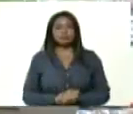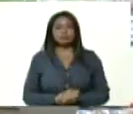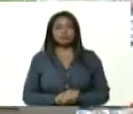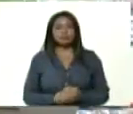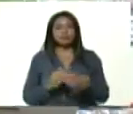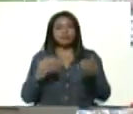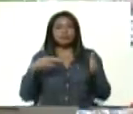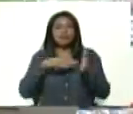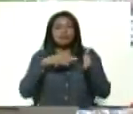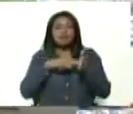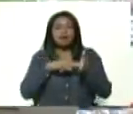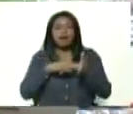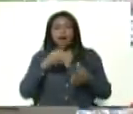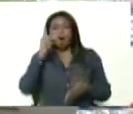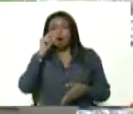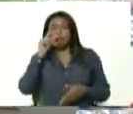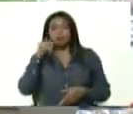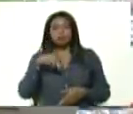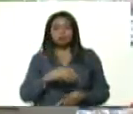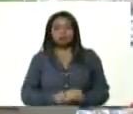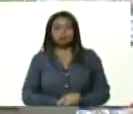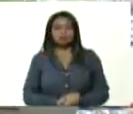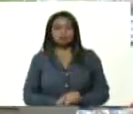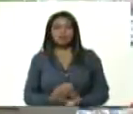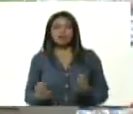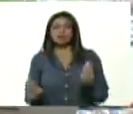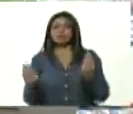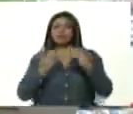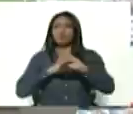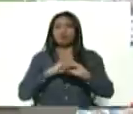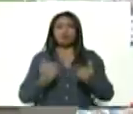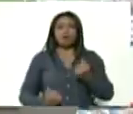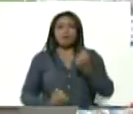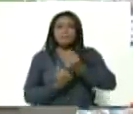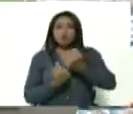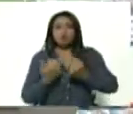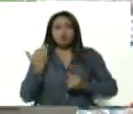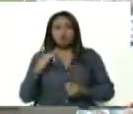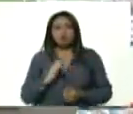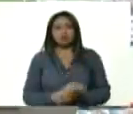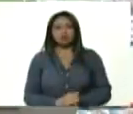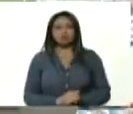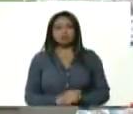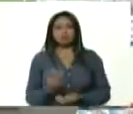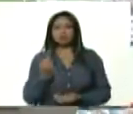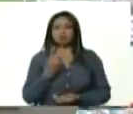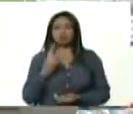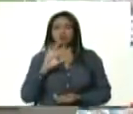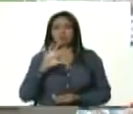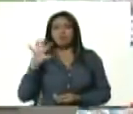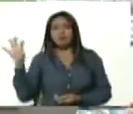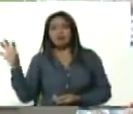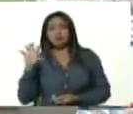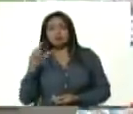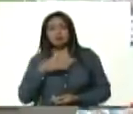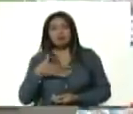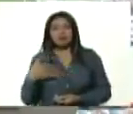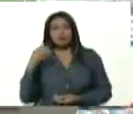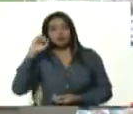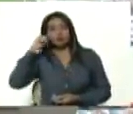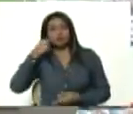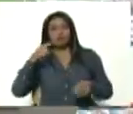de Irán, el doctor Rouhani. Han ratificado la solidaridad entre ambos países. Queremos